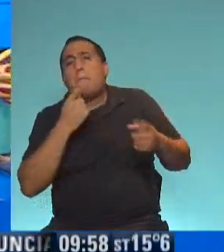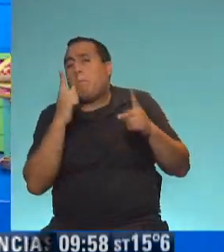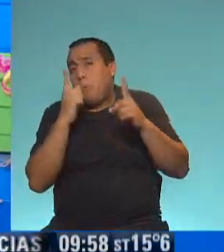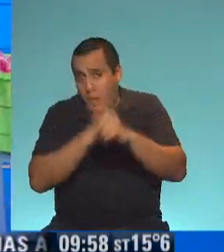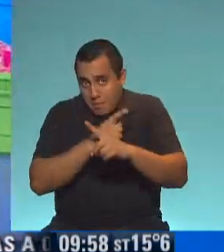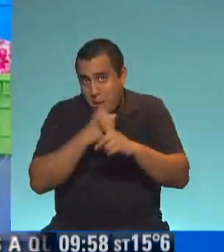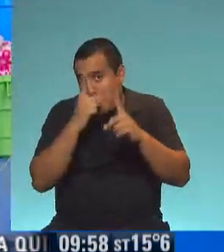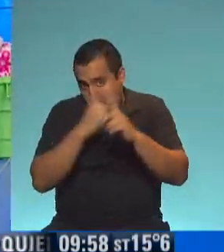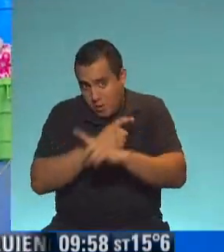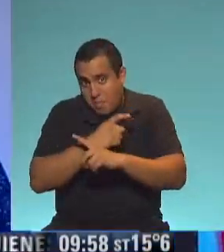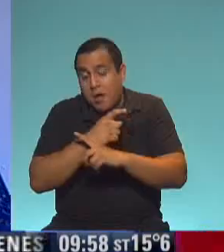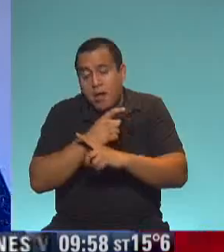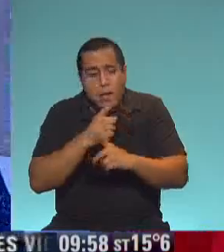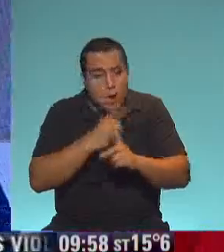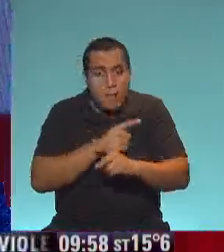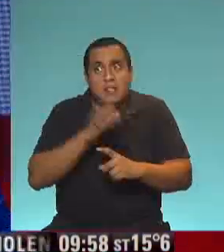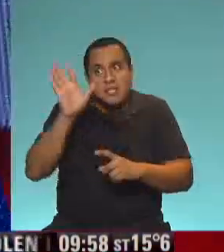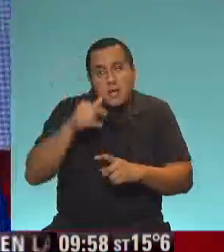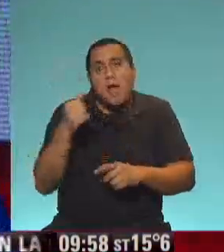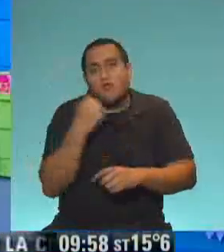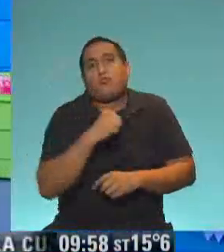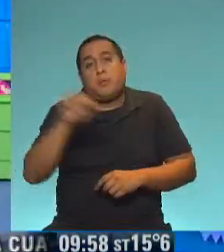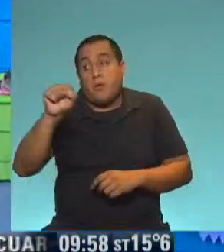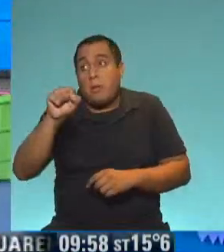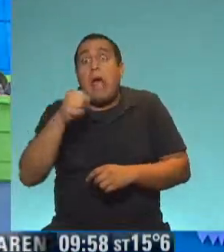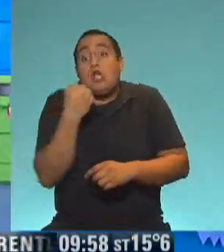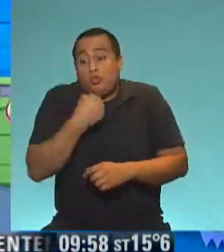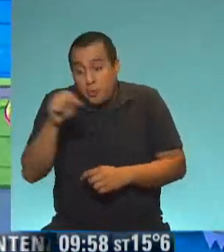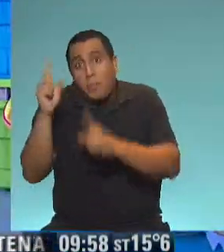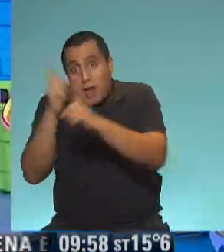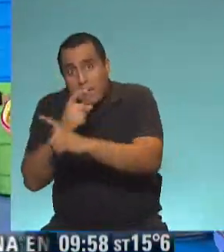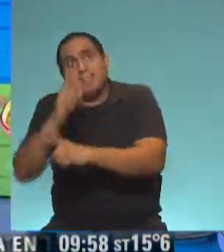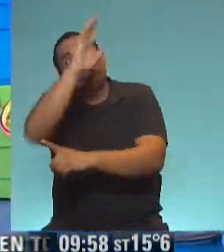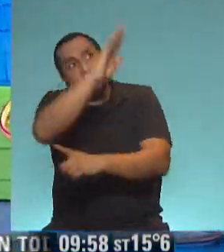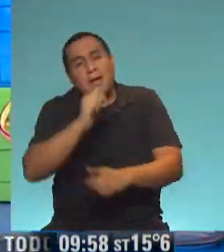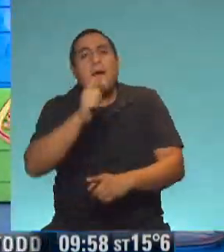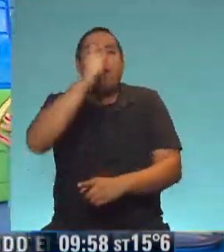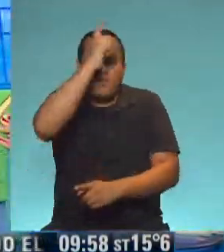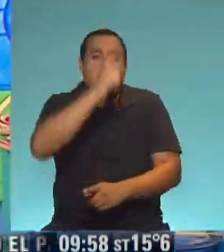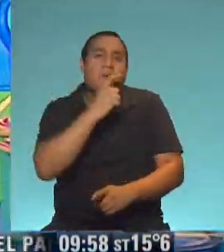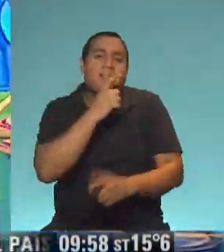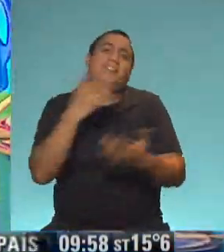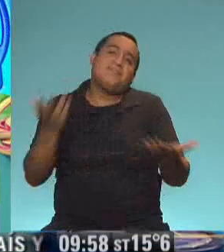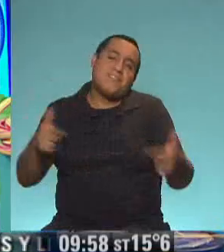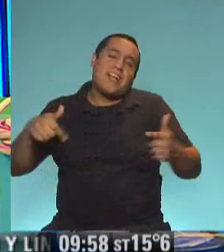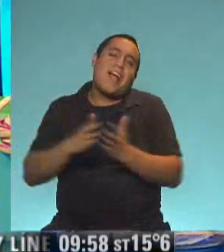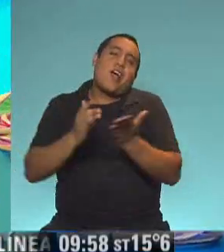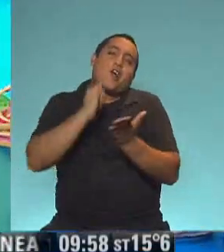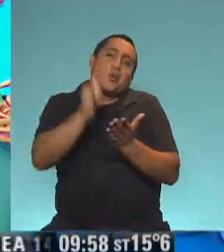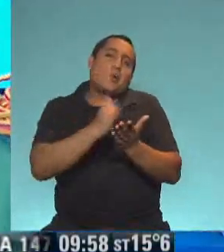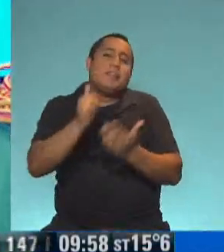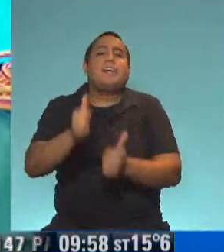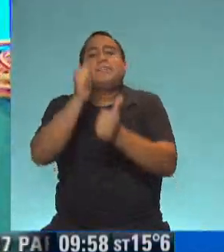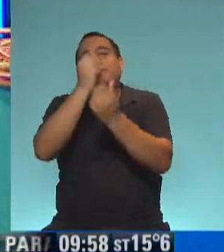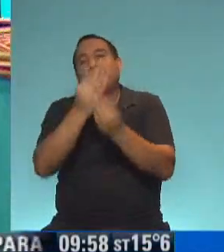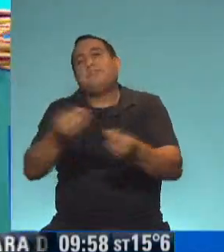al superhéroe. Y cuando el superhéroe está en problemas, llama a las bomberas. Y colorín colorado, este cuento y esta historia